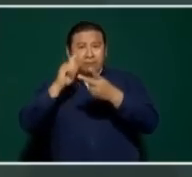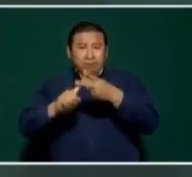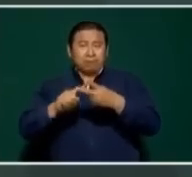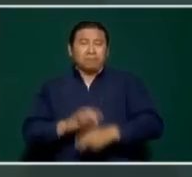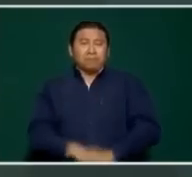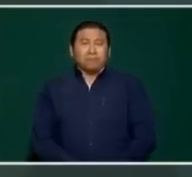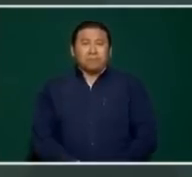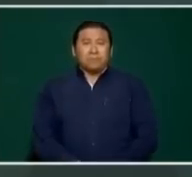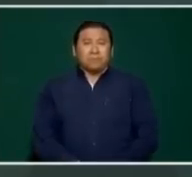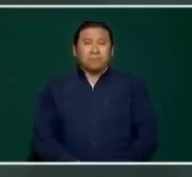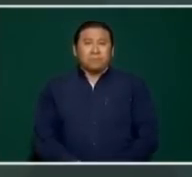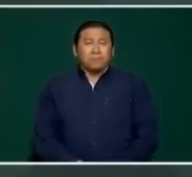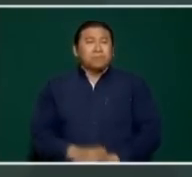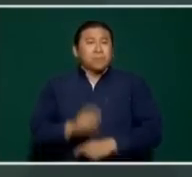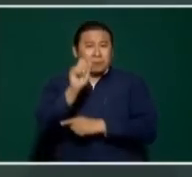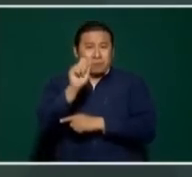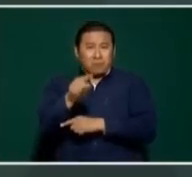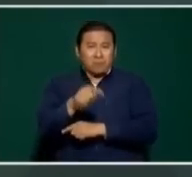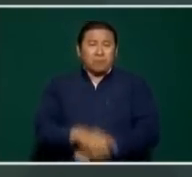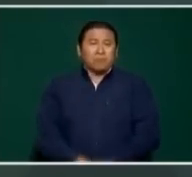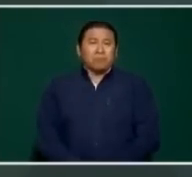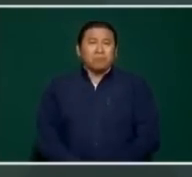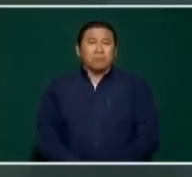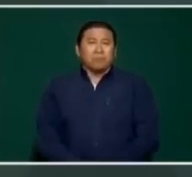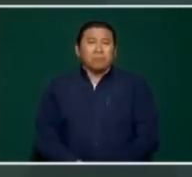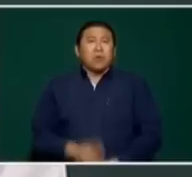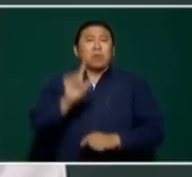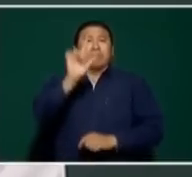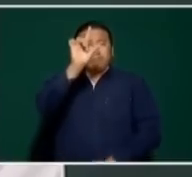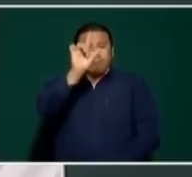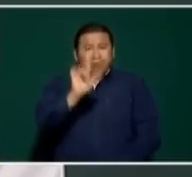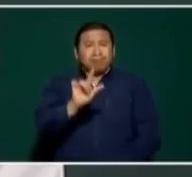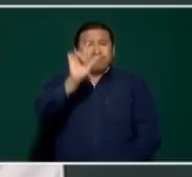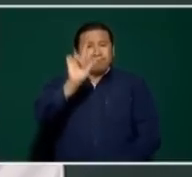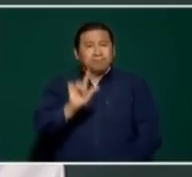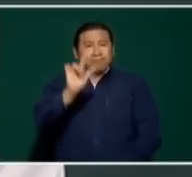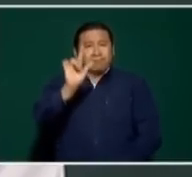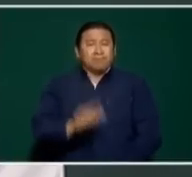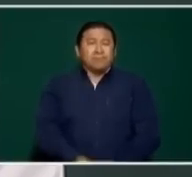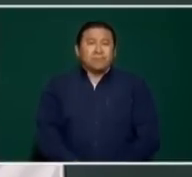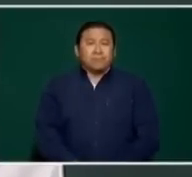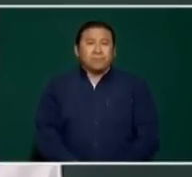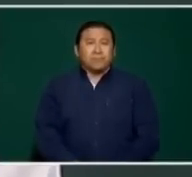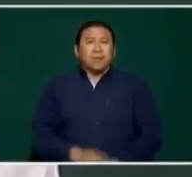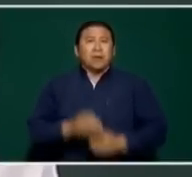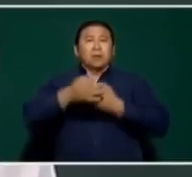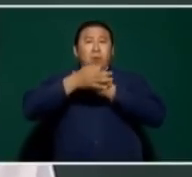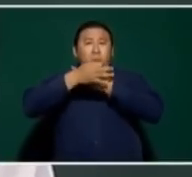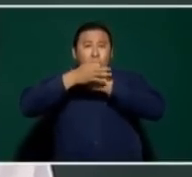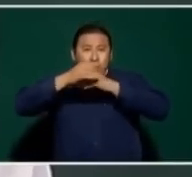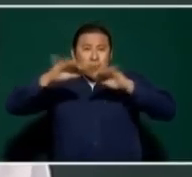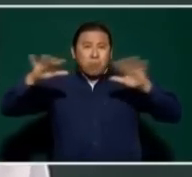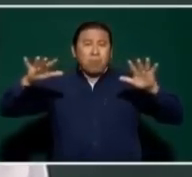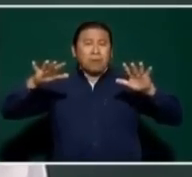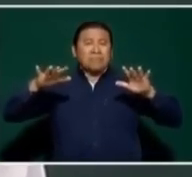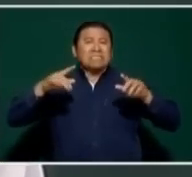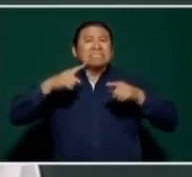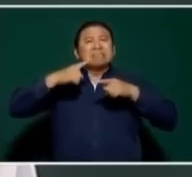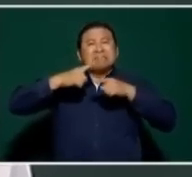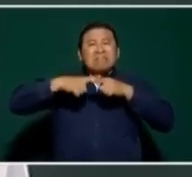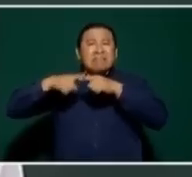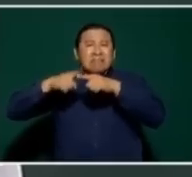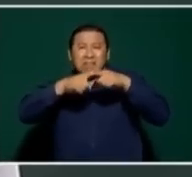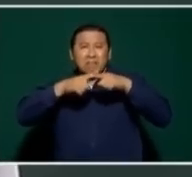estado. Y también, como todos los lunes, vamos a dar a conocer el quién es